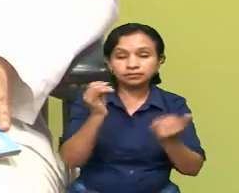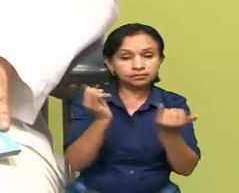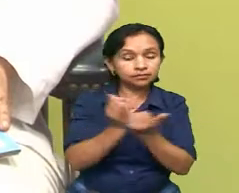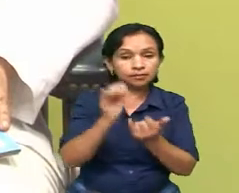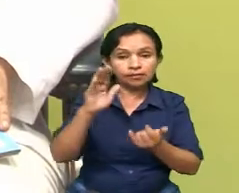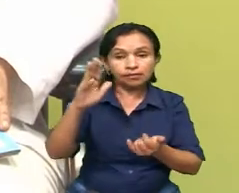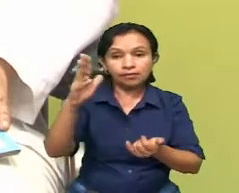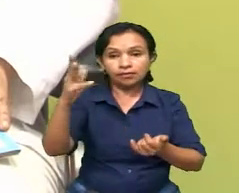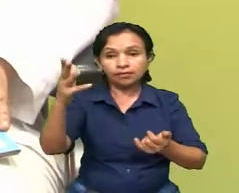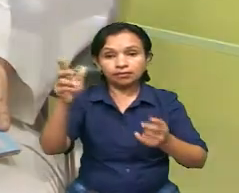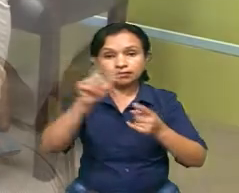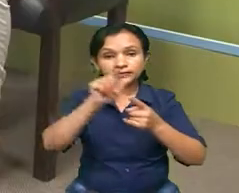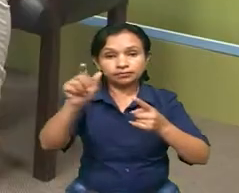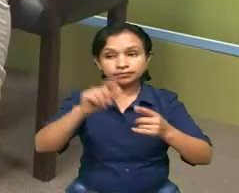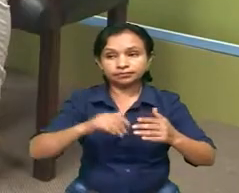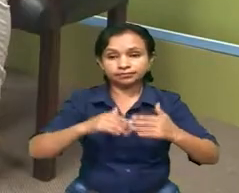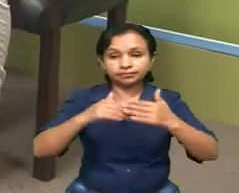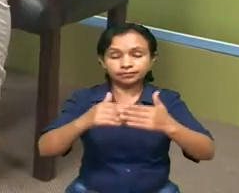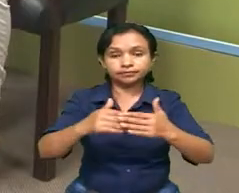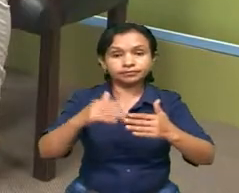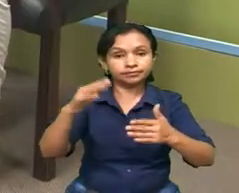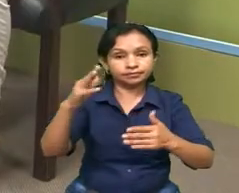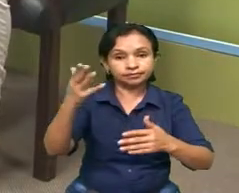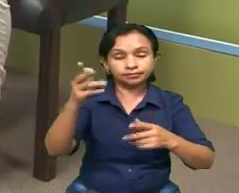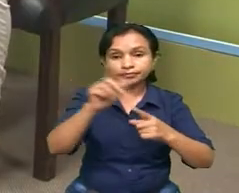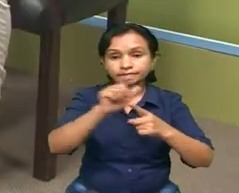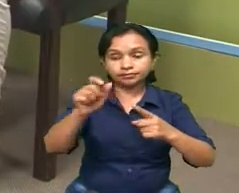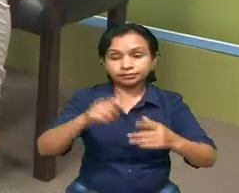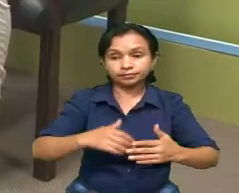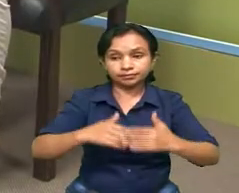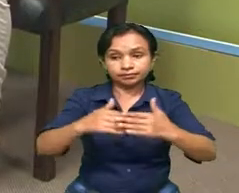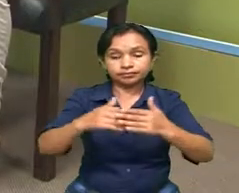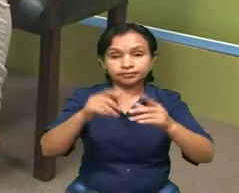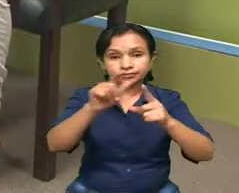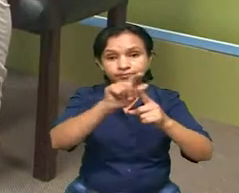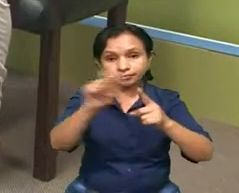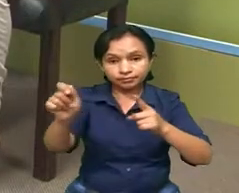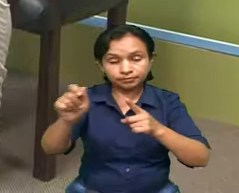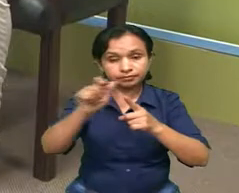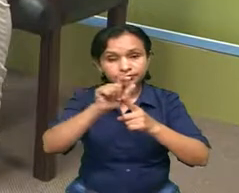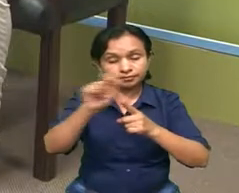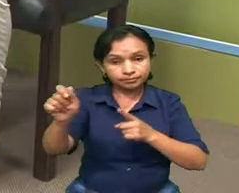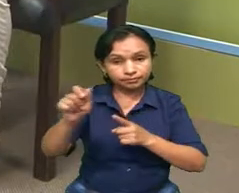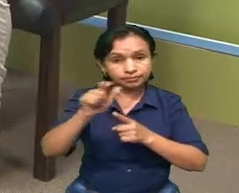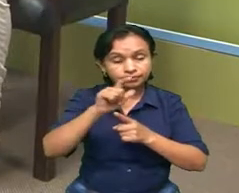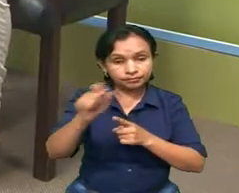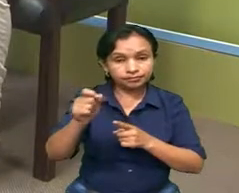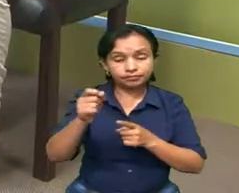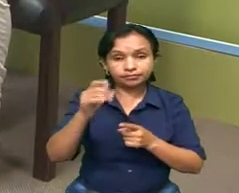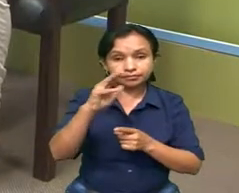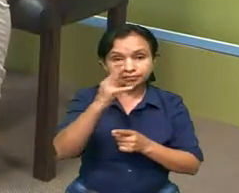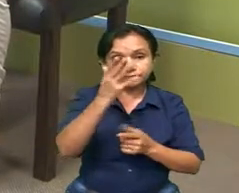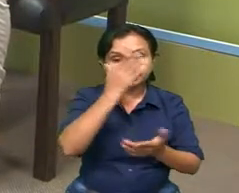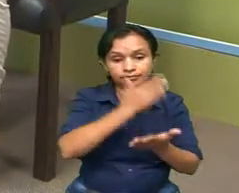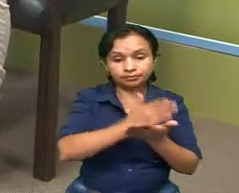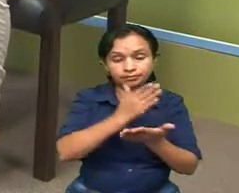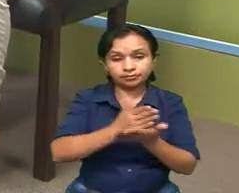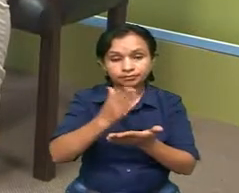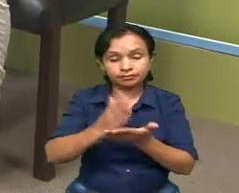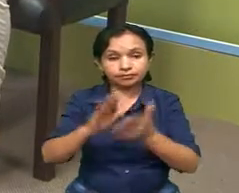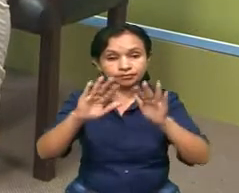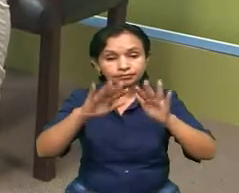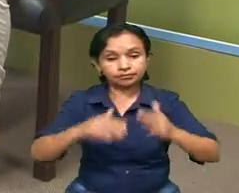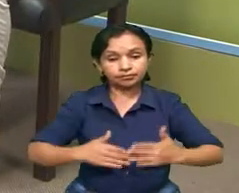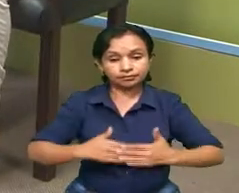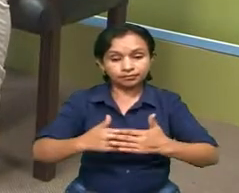9 meses. Durante los 9 meses. Durante los 9 meses, mensual, cita mensual. Nueve veces tiene que ir la mujer embarazada